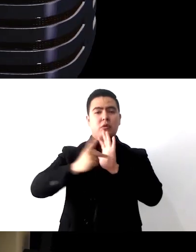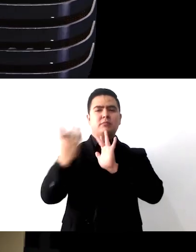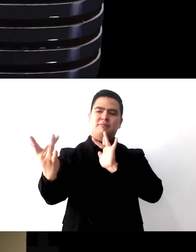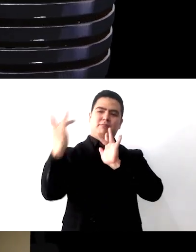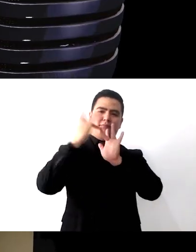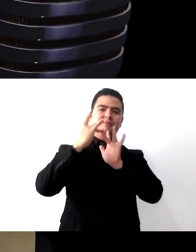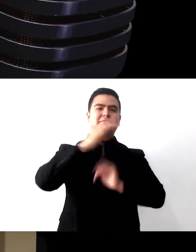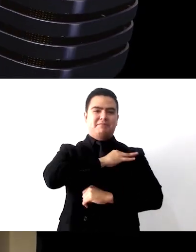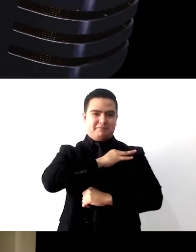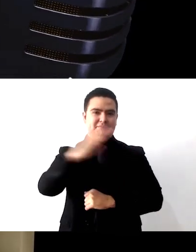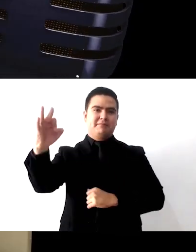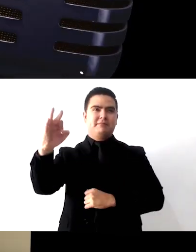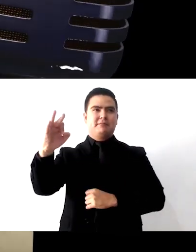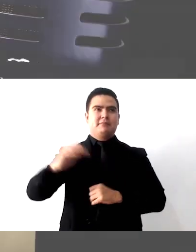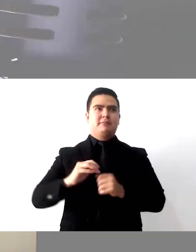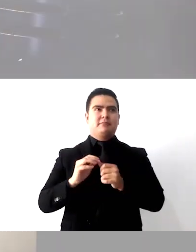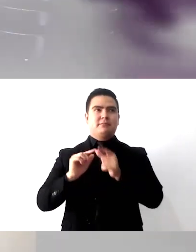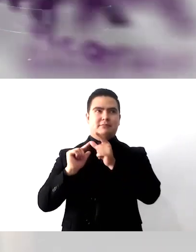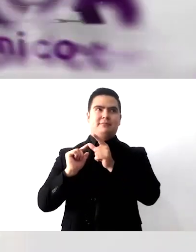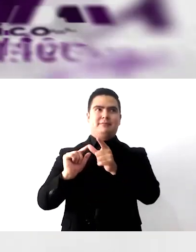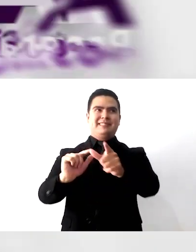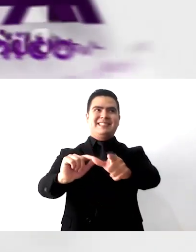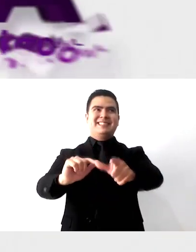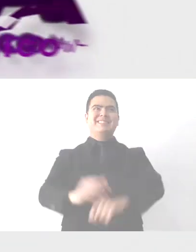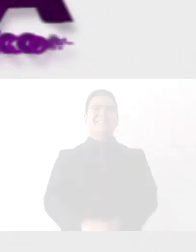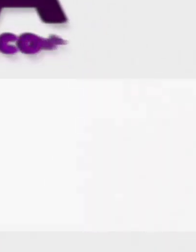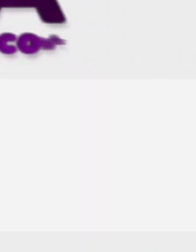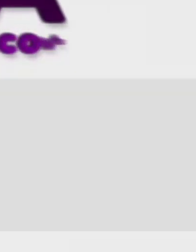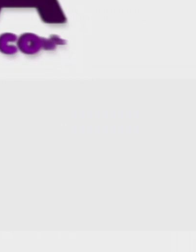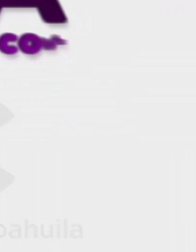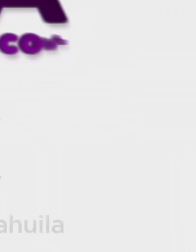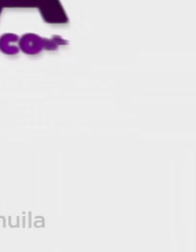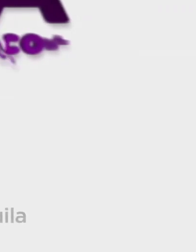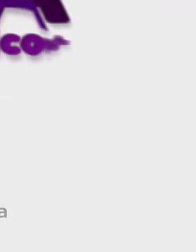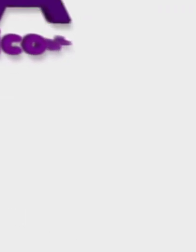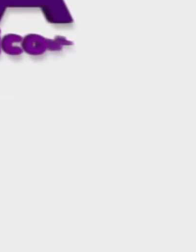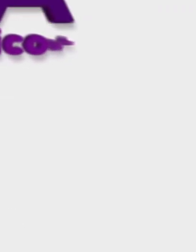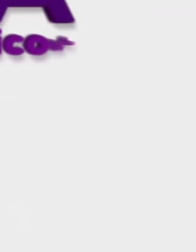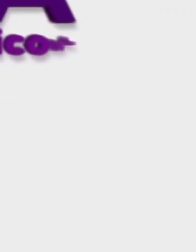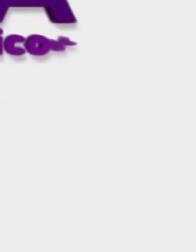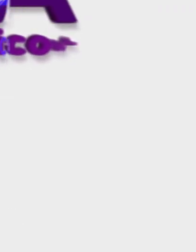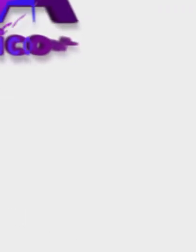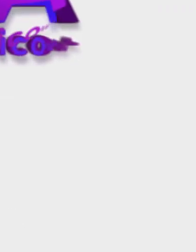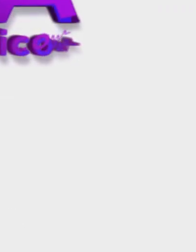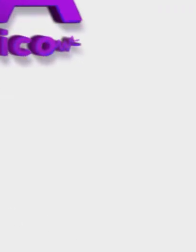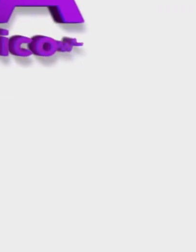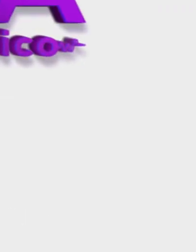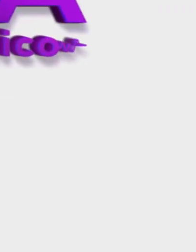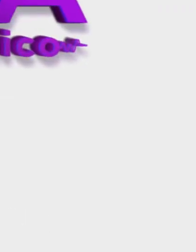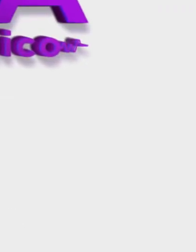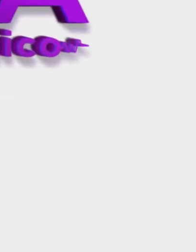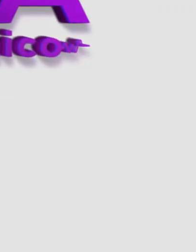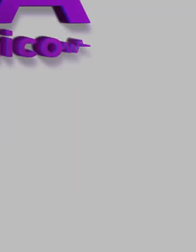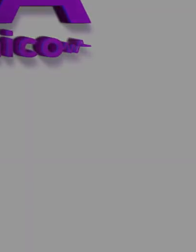misma radiodifusora. Pásenla muy bien. Hasta luego. Gracias por acompañarnos en una emisión más de La Urna, llevado